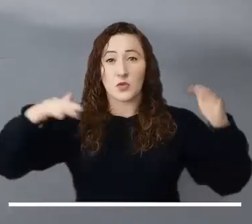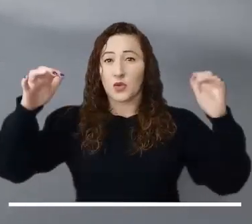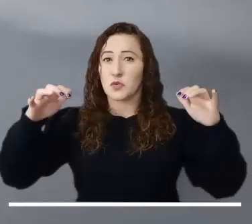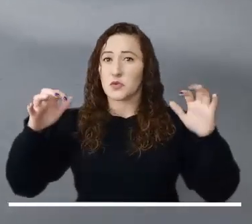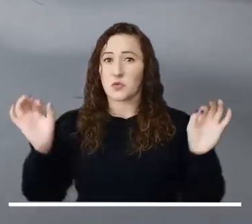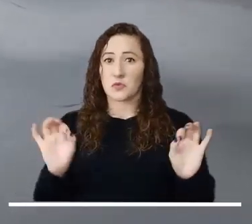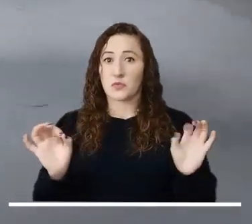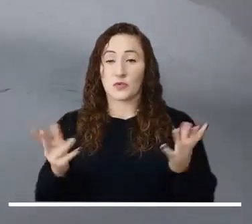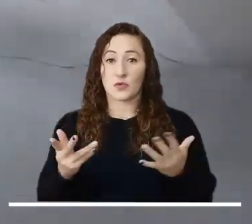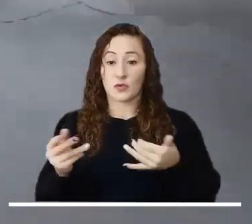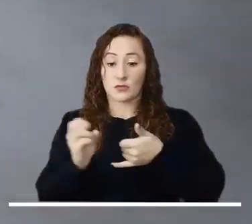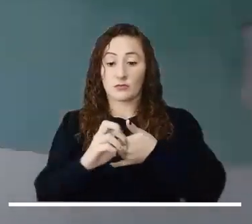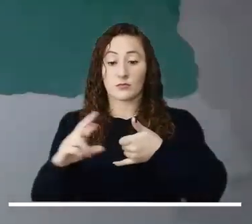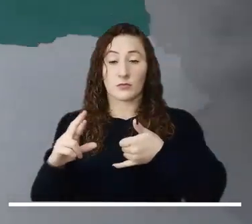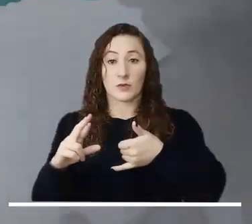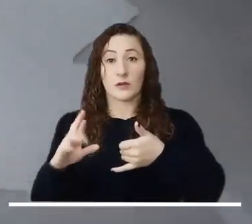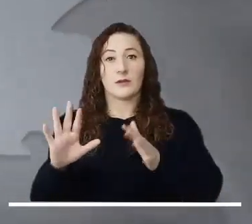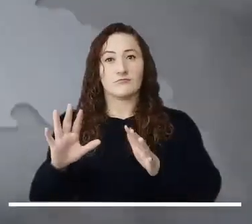Boyacá.